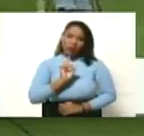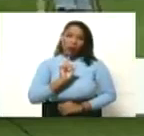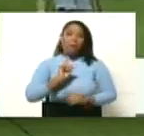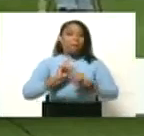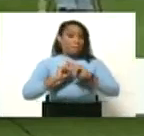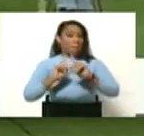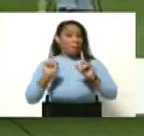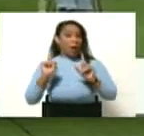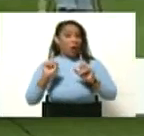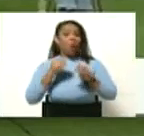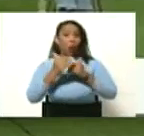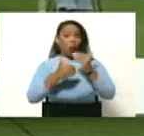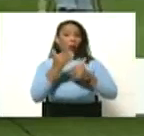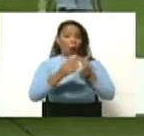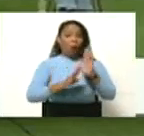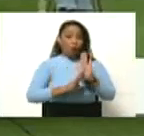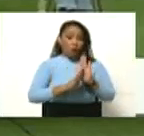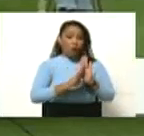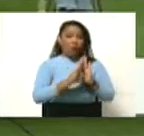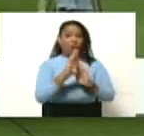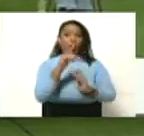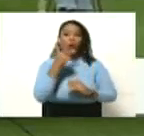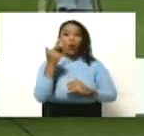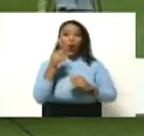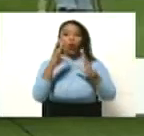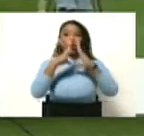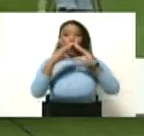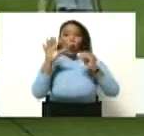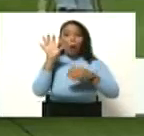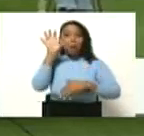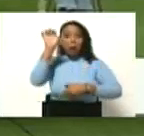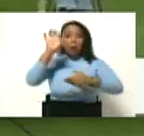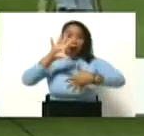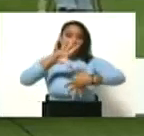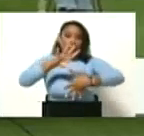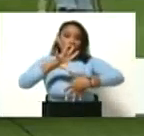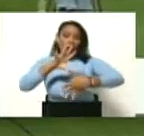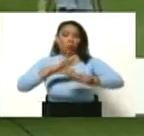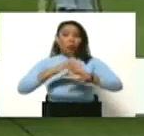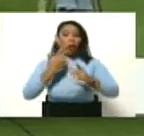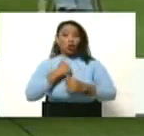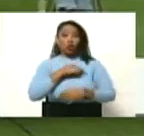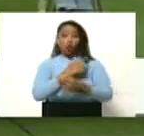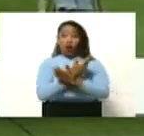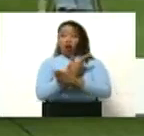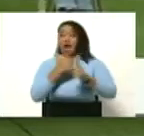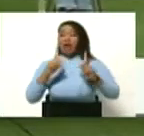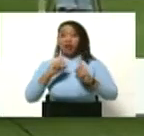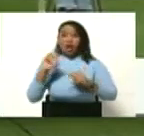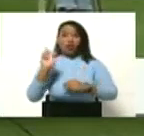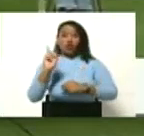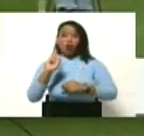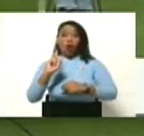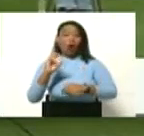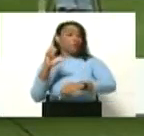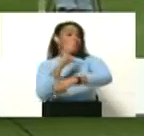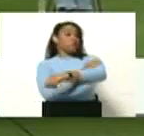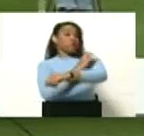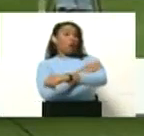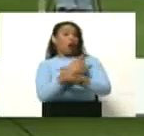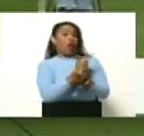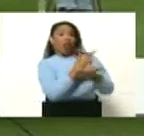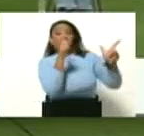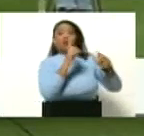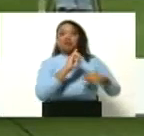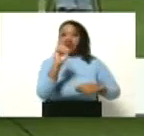pero la cosa va avanzando. La cosa va avanzando porque la liberación nuestra no es desde la derecha. La liberación